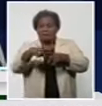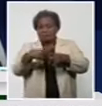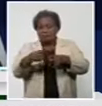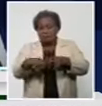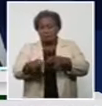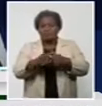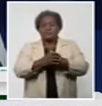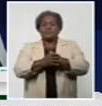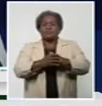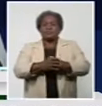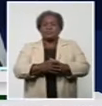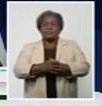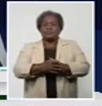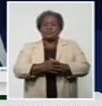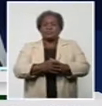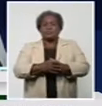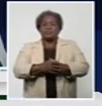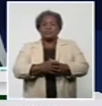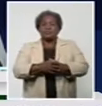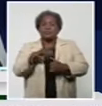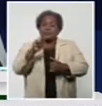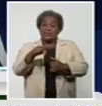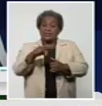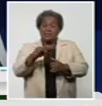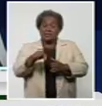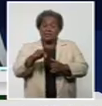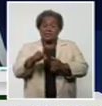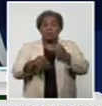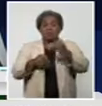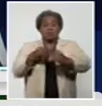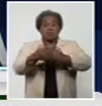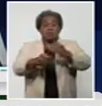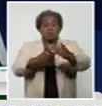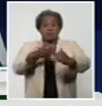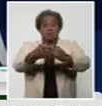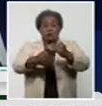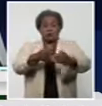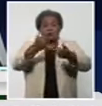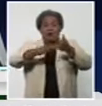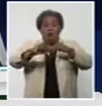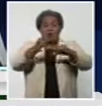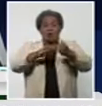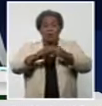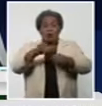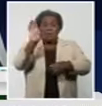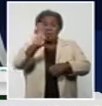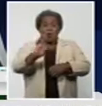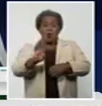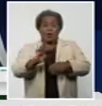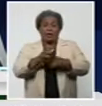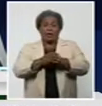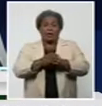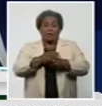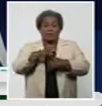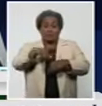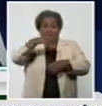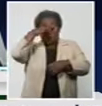PCR. Esto, como es natural, se procesó en los laboratorios de biología molecular de nuestro